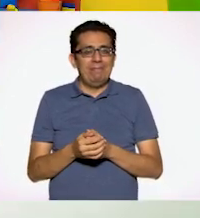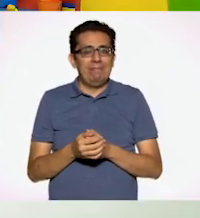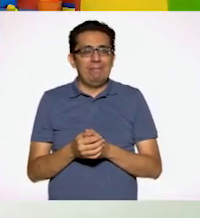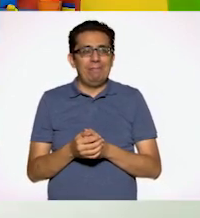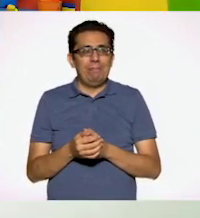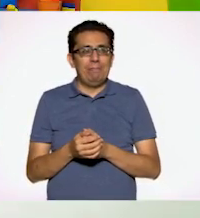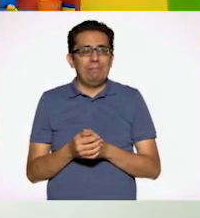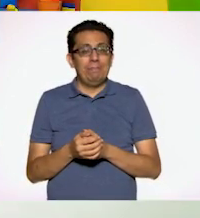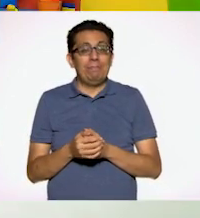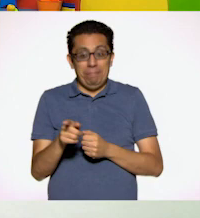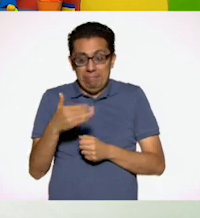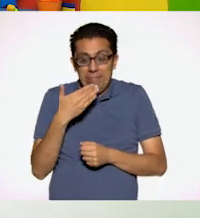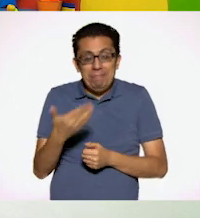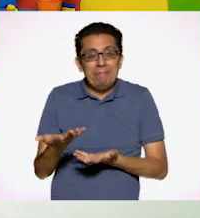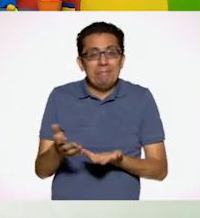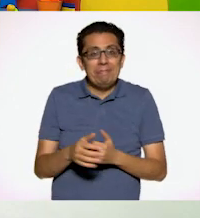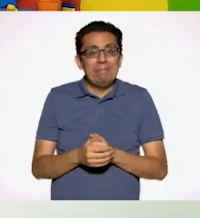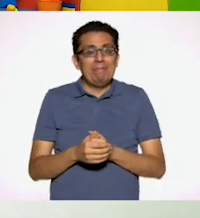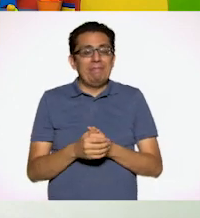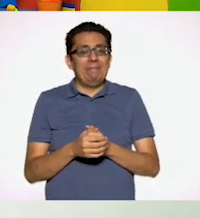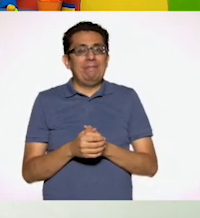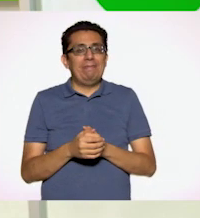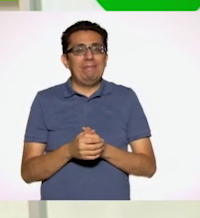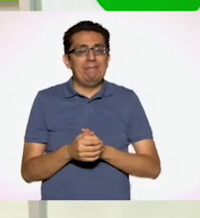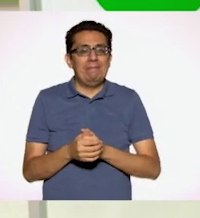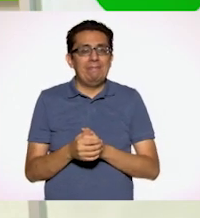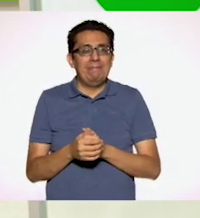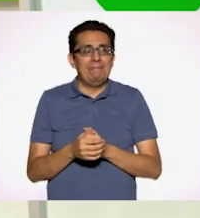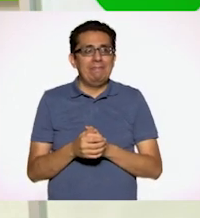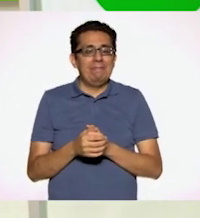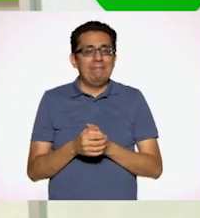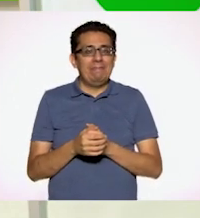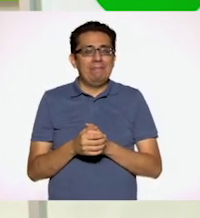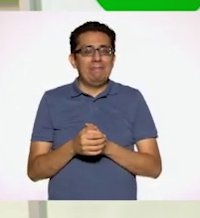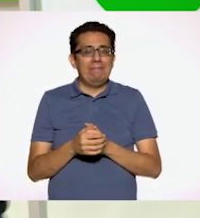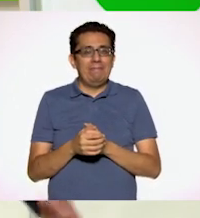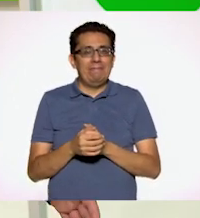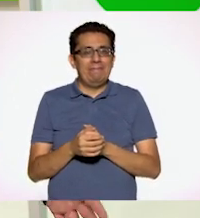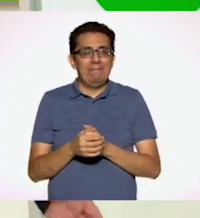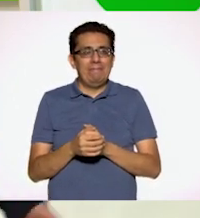¿Ma? Sí, muy bien. ¿Ma? Bien. ¿Ma?